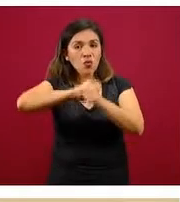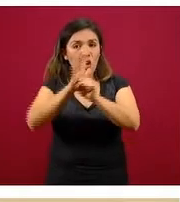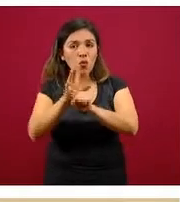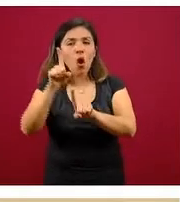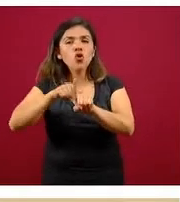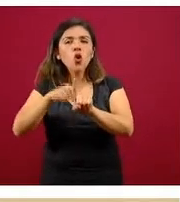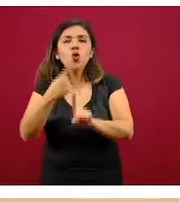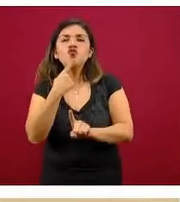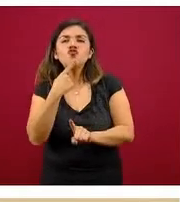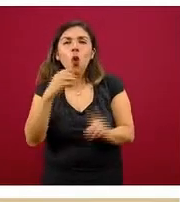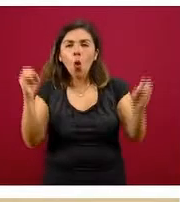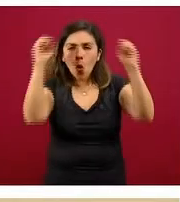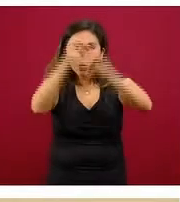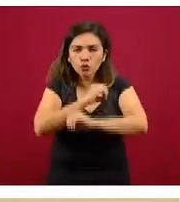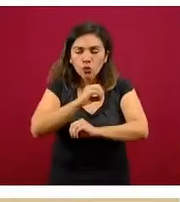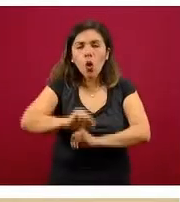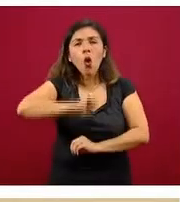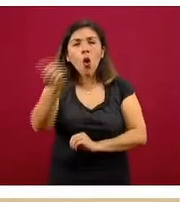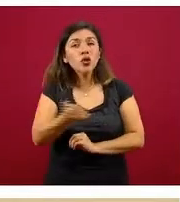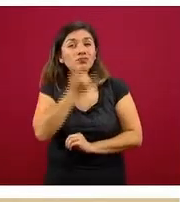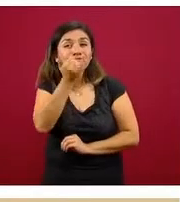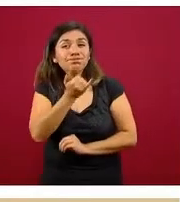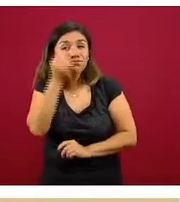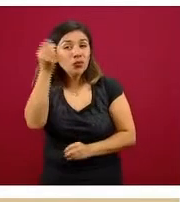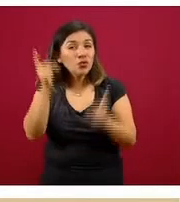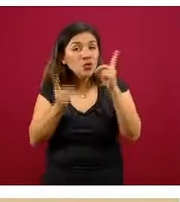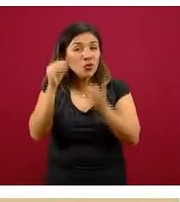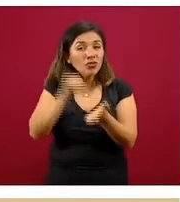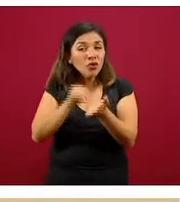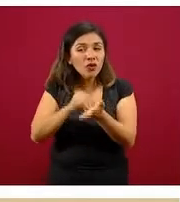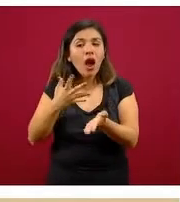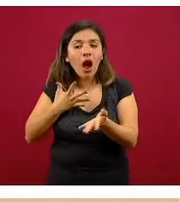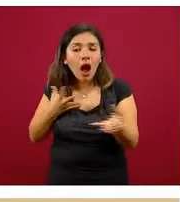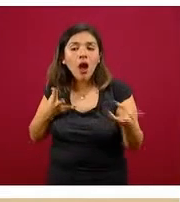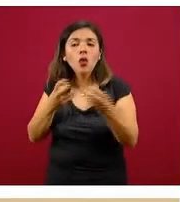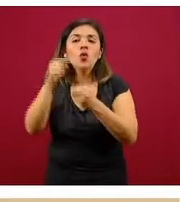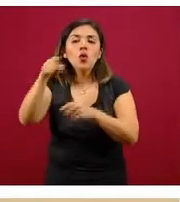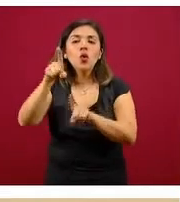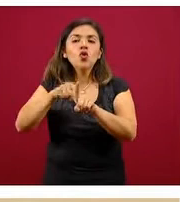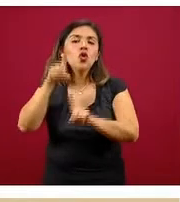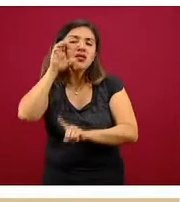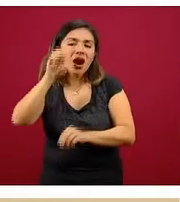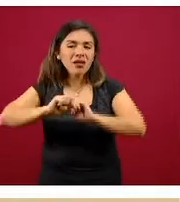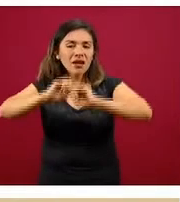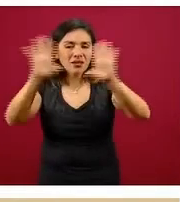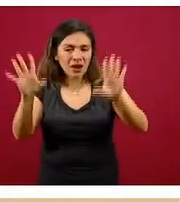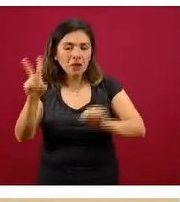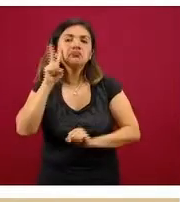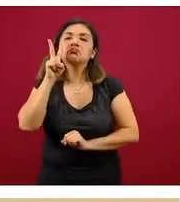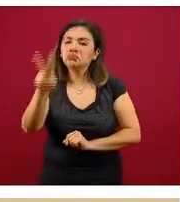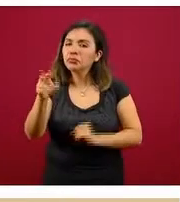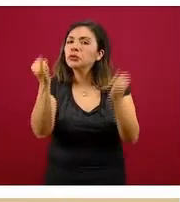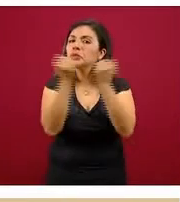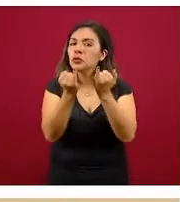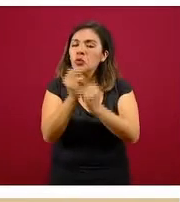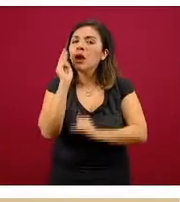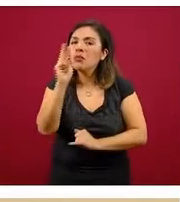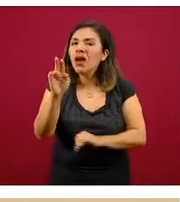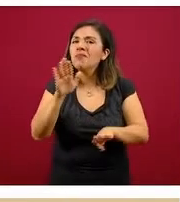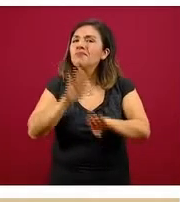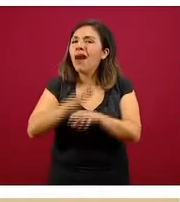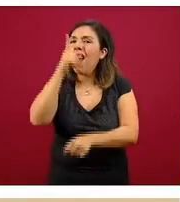color rojo oscuro, de casos aún sospechosos, están incluidos en el color naranja claro. Podemos ver